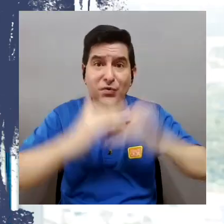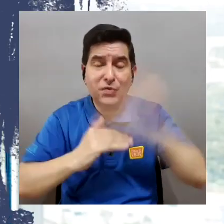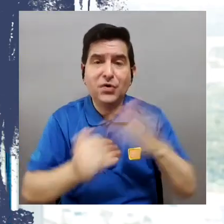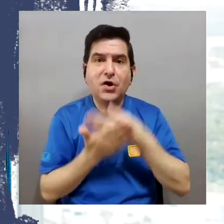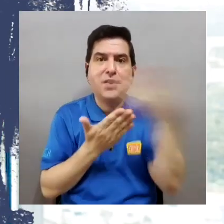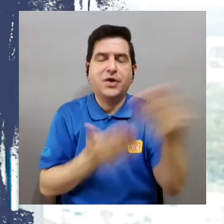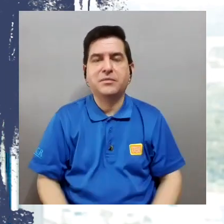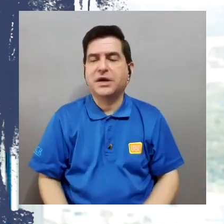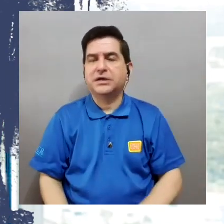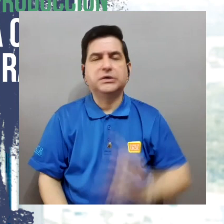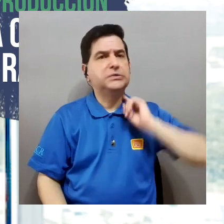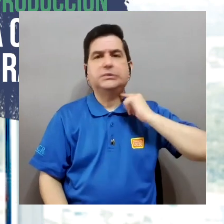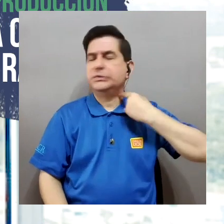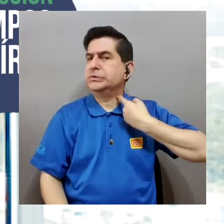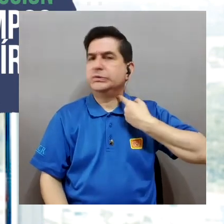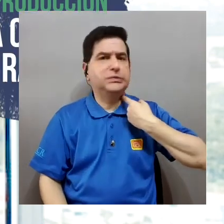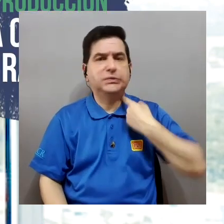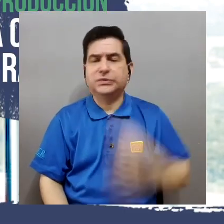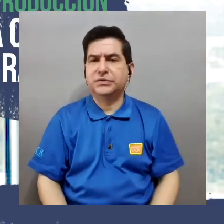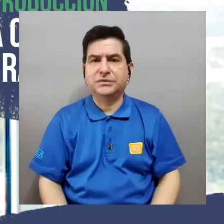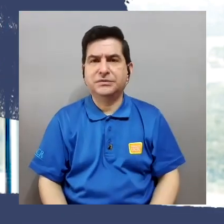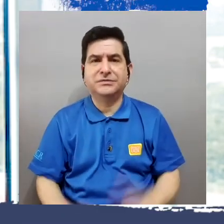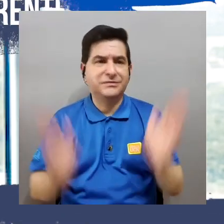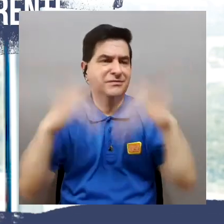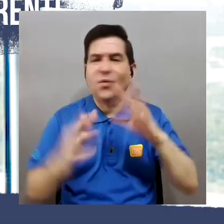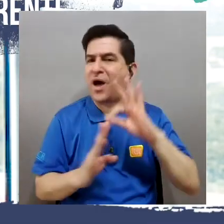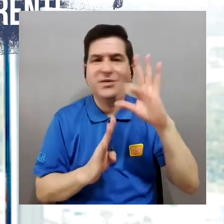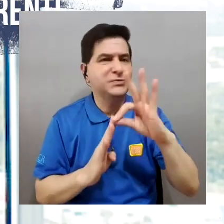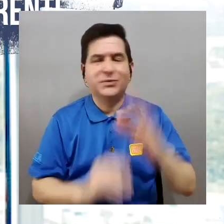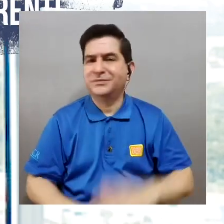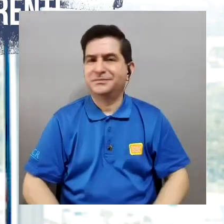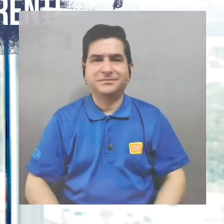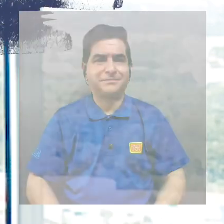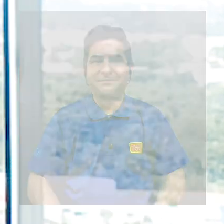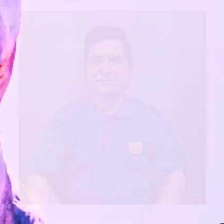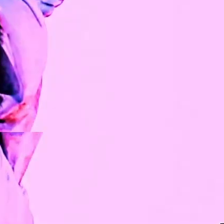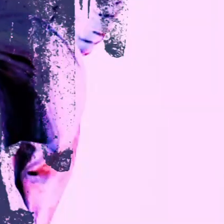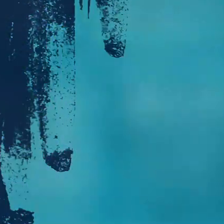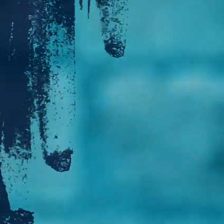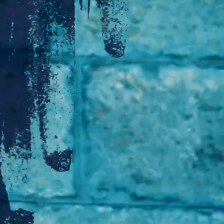construcción y de comprar está muy caro, entonces no hay como mucha opción, ¿verdad?